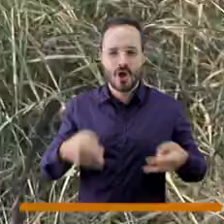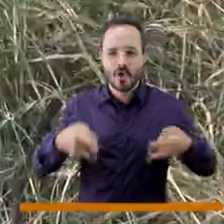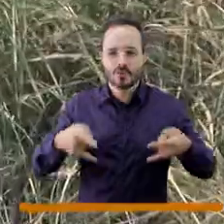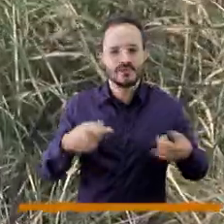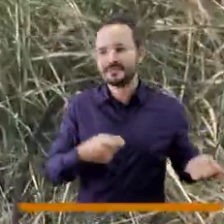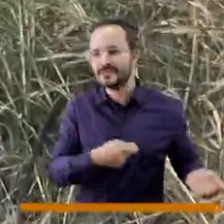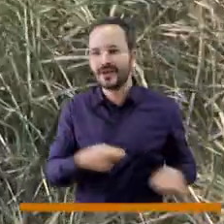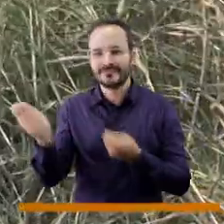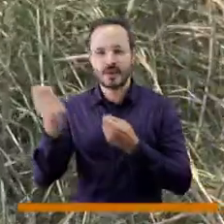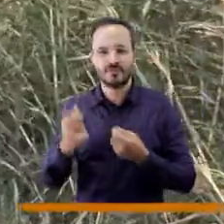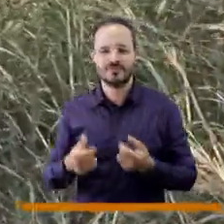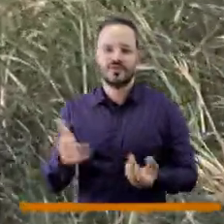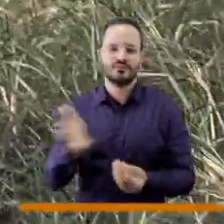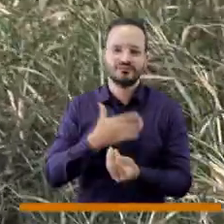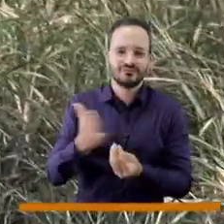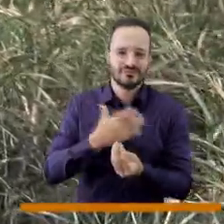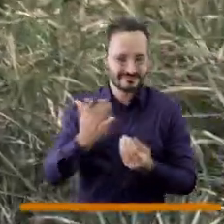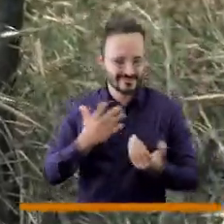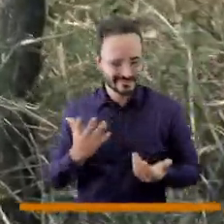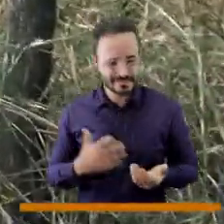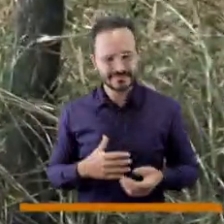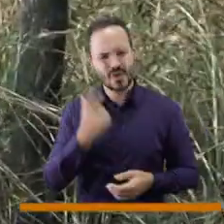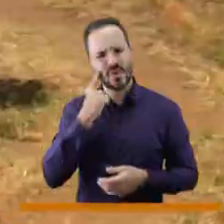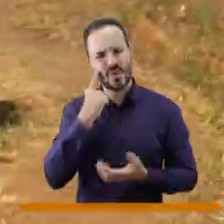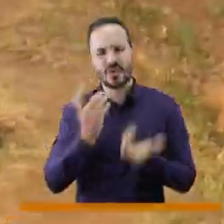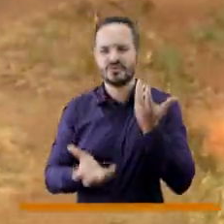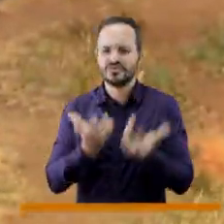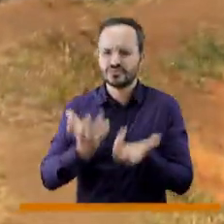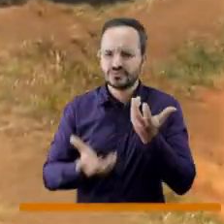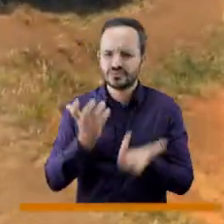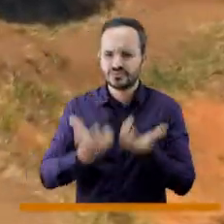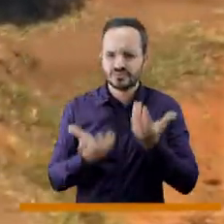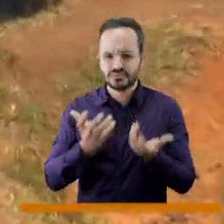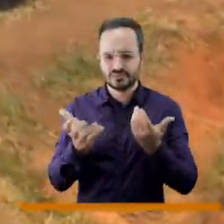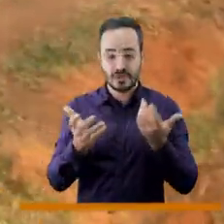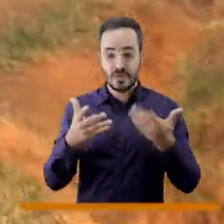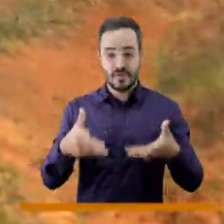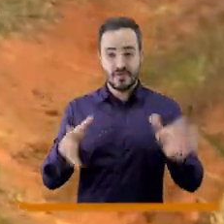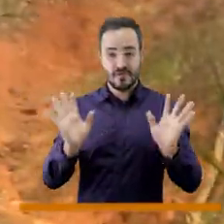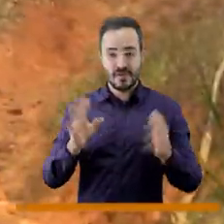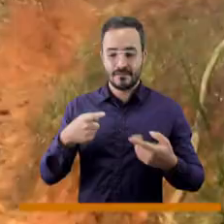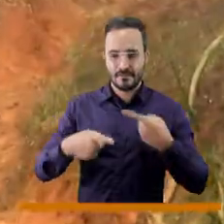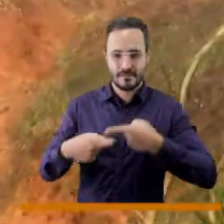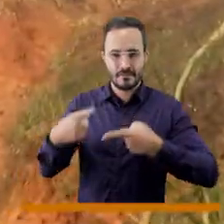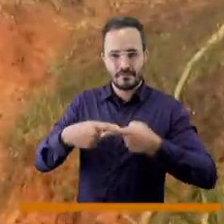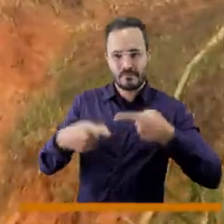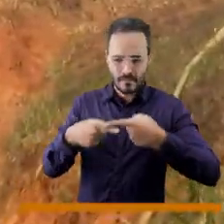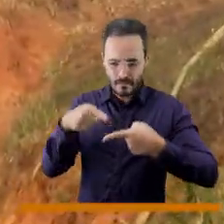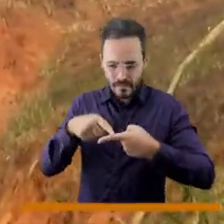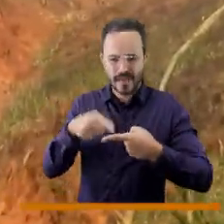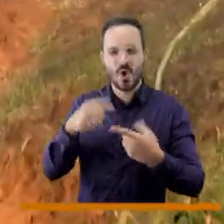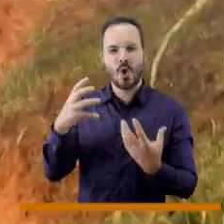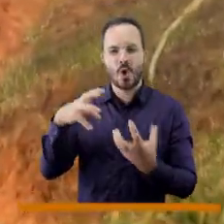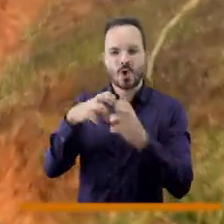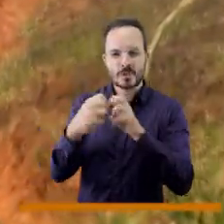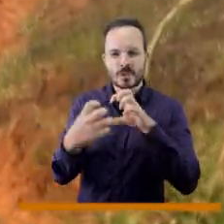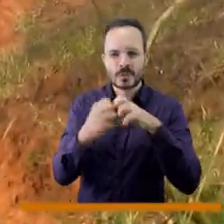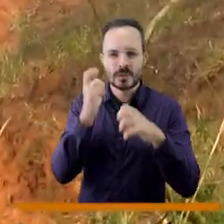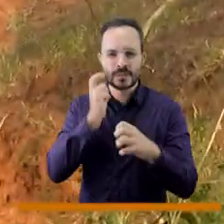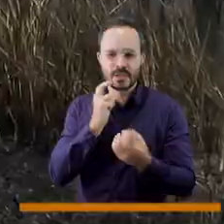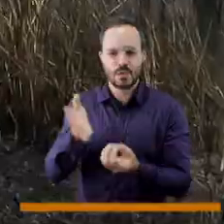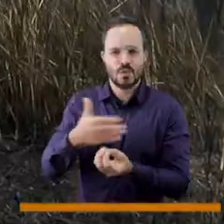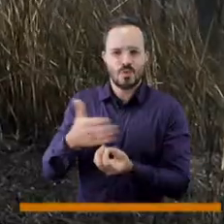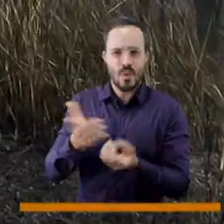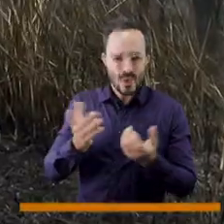es importante que tan pronto terminemos la cocción de los alimentos, apartemos todas aquellas brasas, todos aquellos carbones